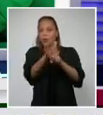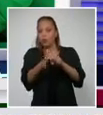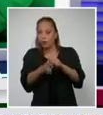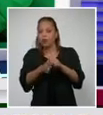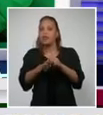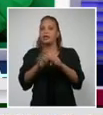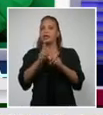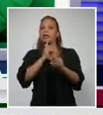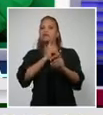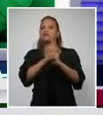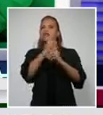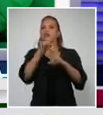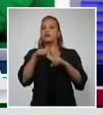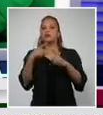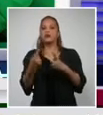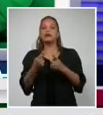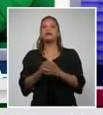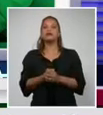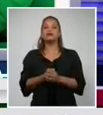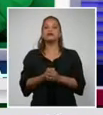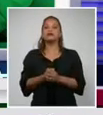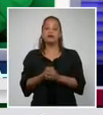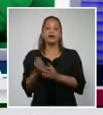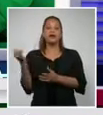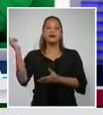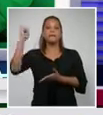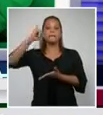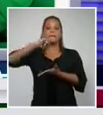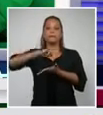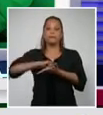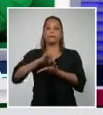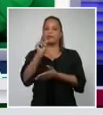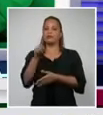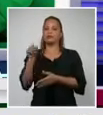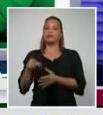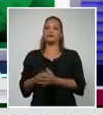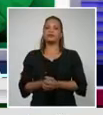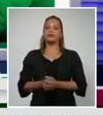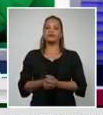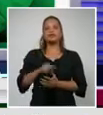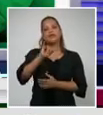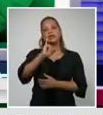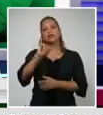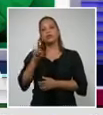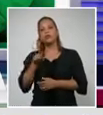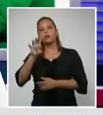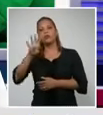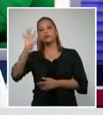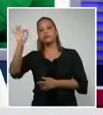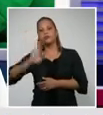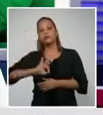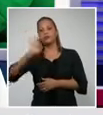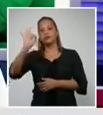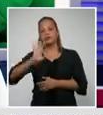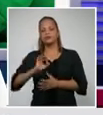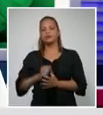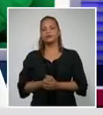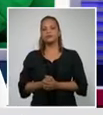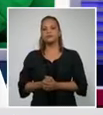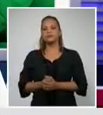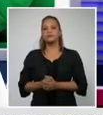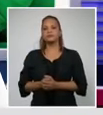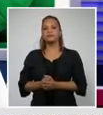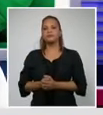de infección el exterior de nuestro país, que es el 6,4%. Se